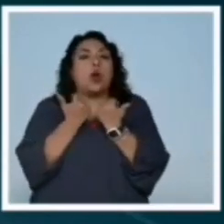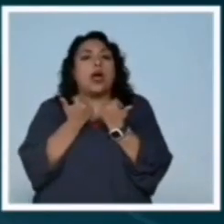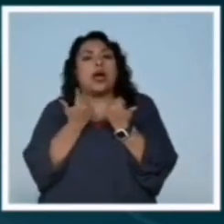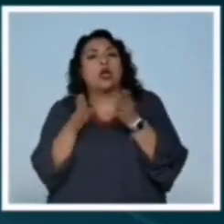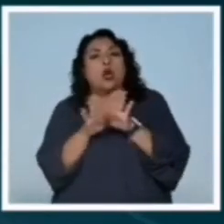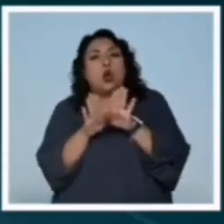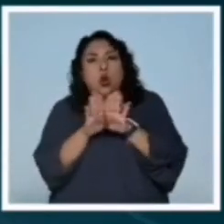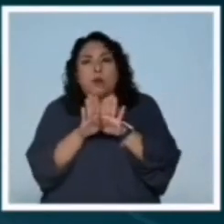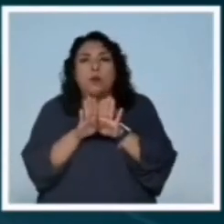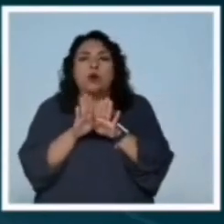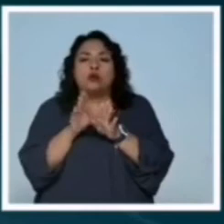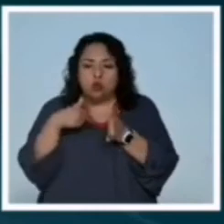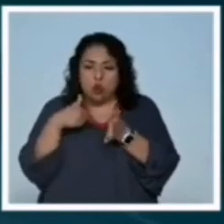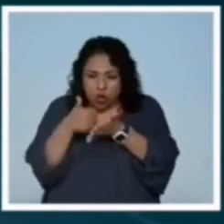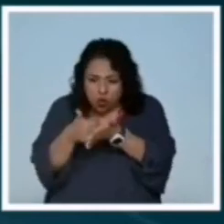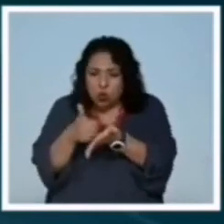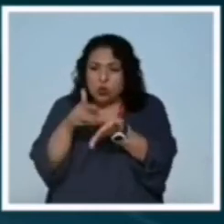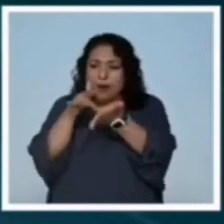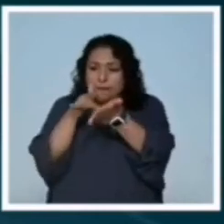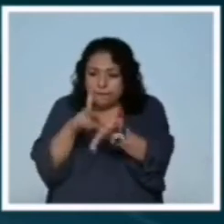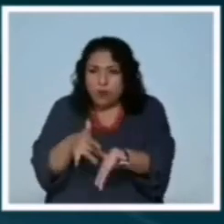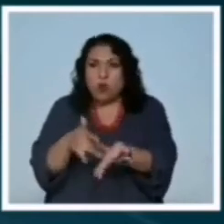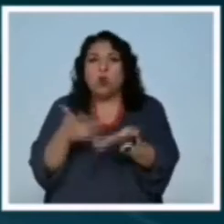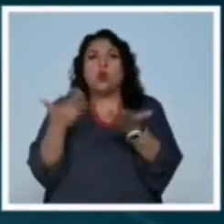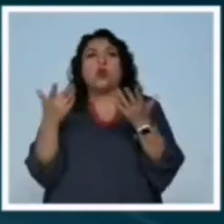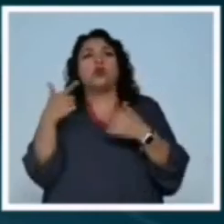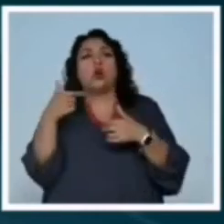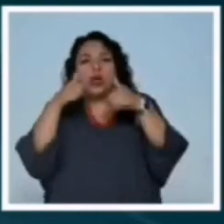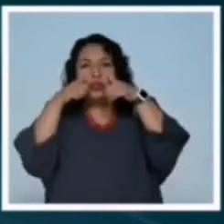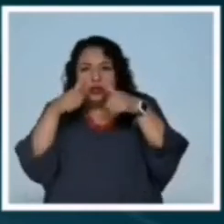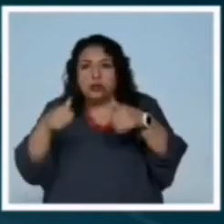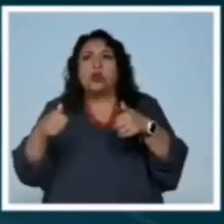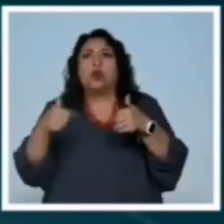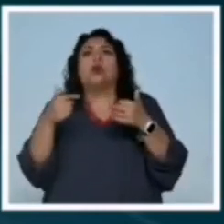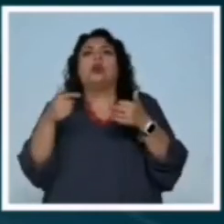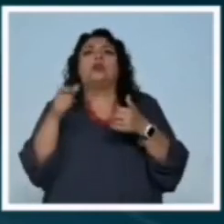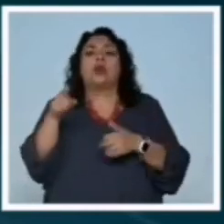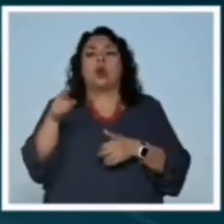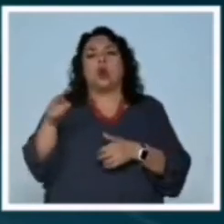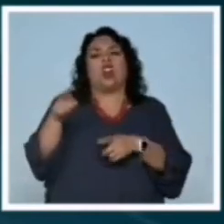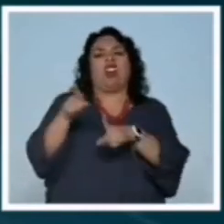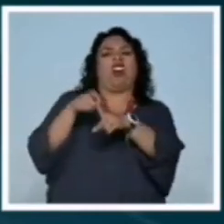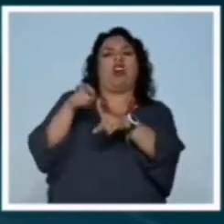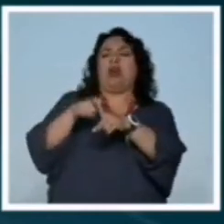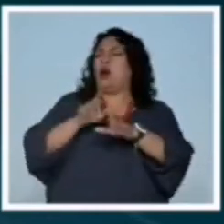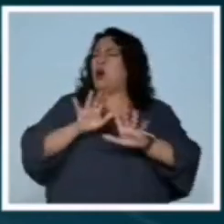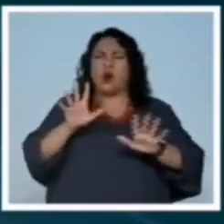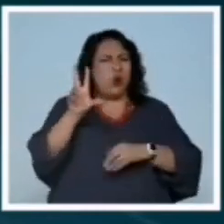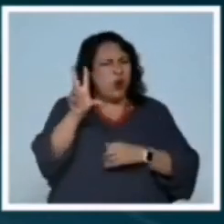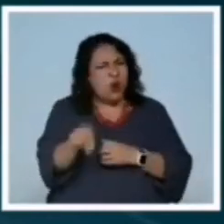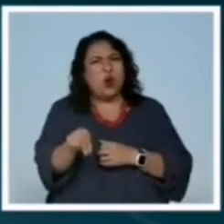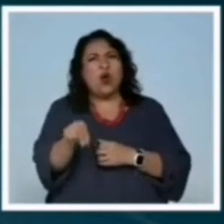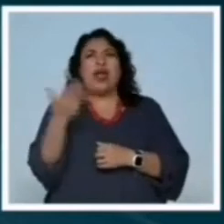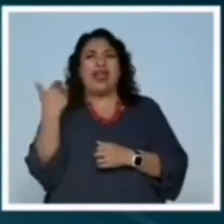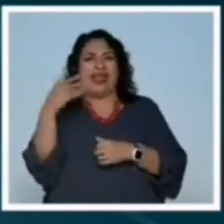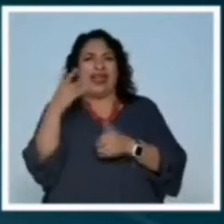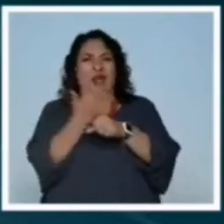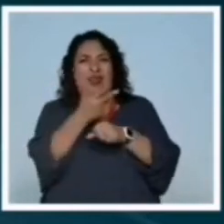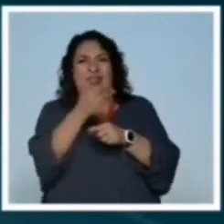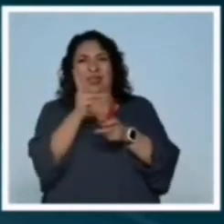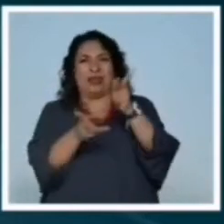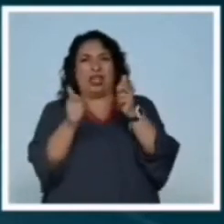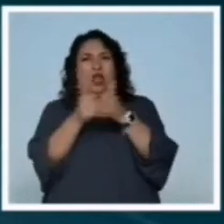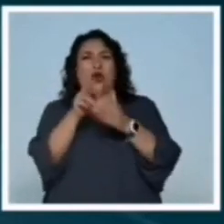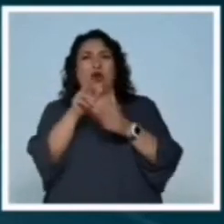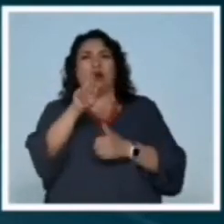mecanismos para brindarles apoyo brindarles escuchar y sobre todo no juzgarlos no porque también lo que comentábamos con rafa